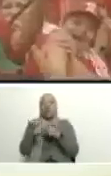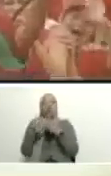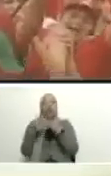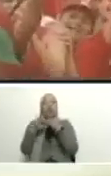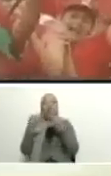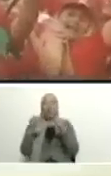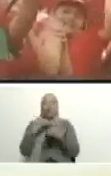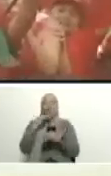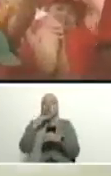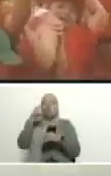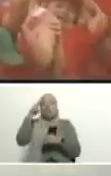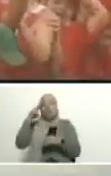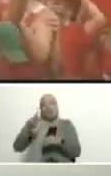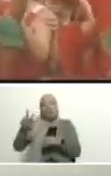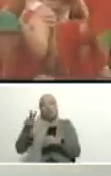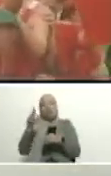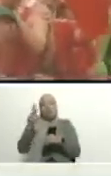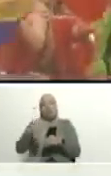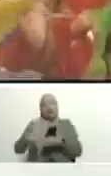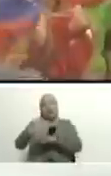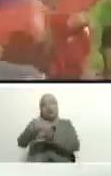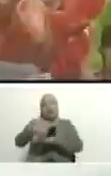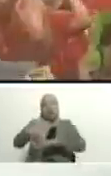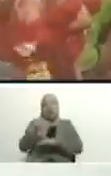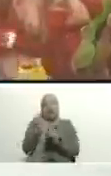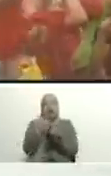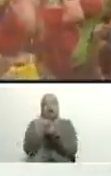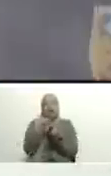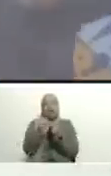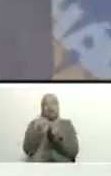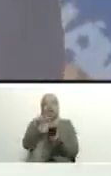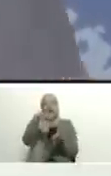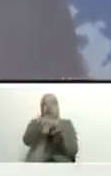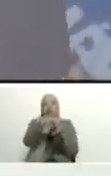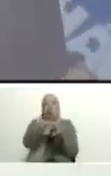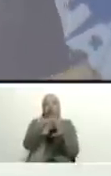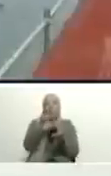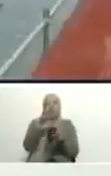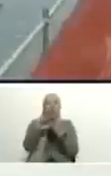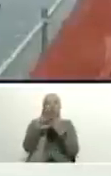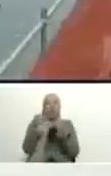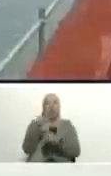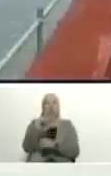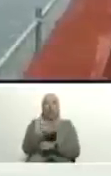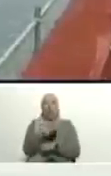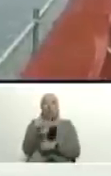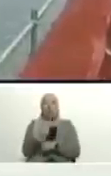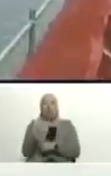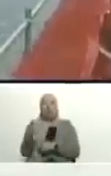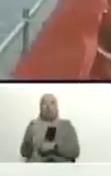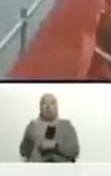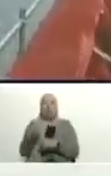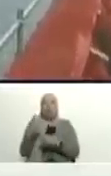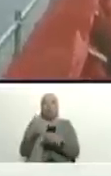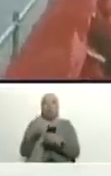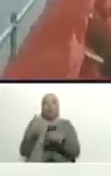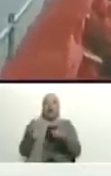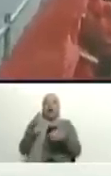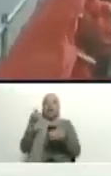La avenida México, la avenida Baral, la avenida Fuerzas Armadas, la avenida Lecuna, la avenida Panteón.